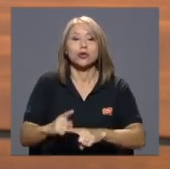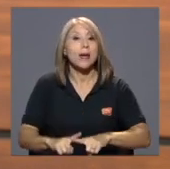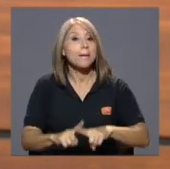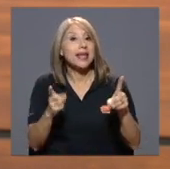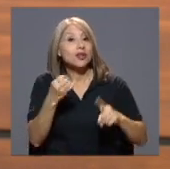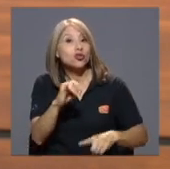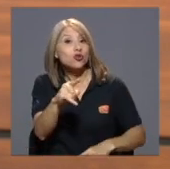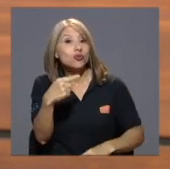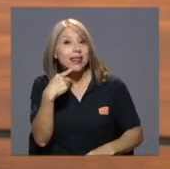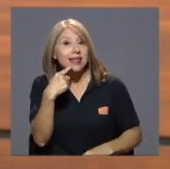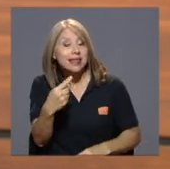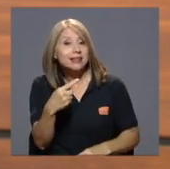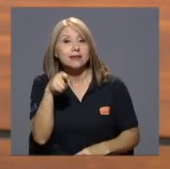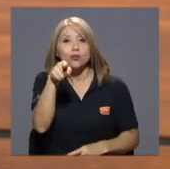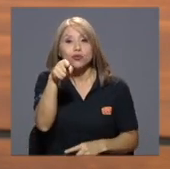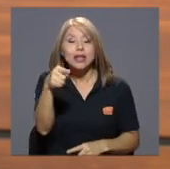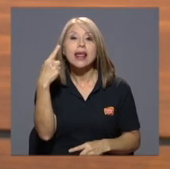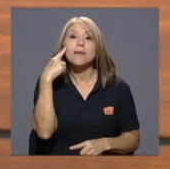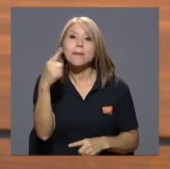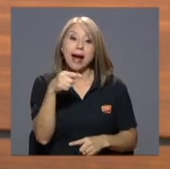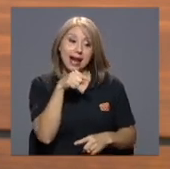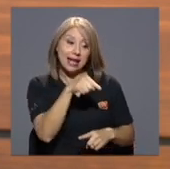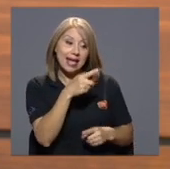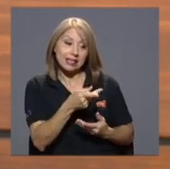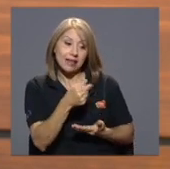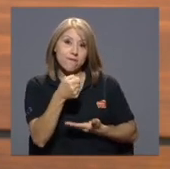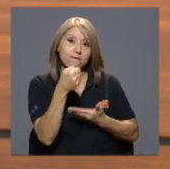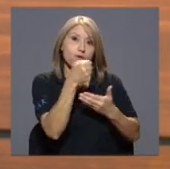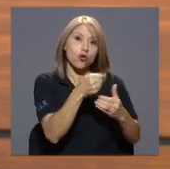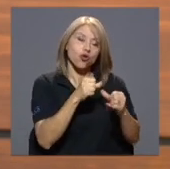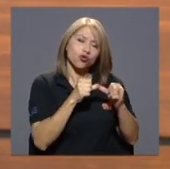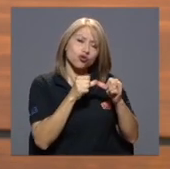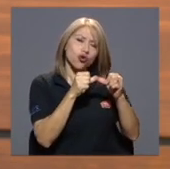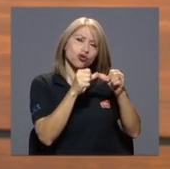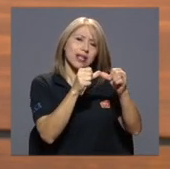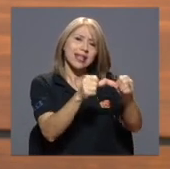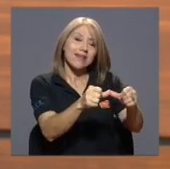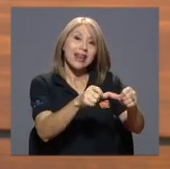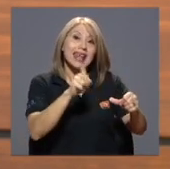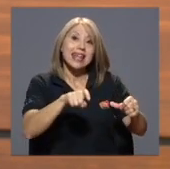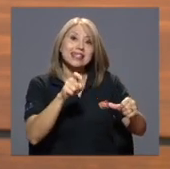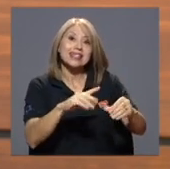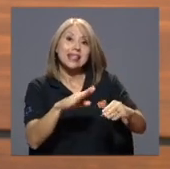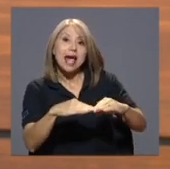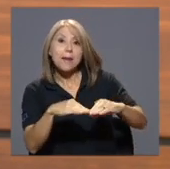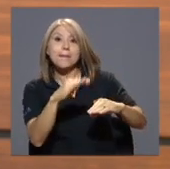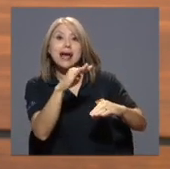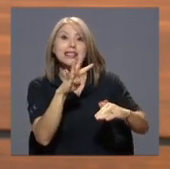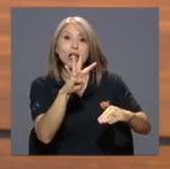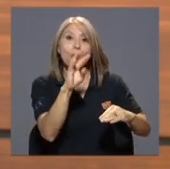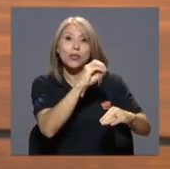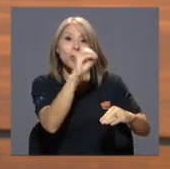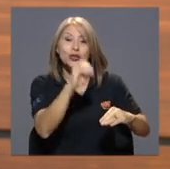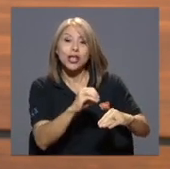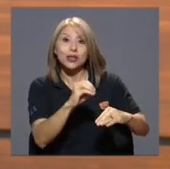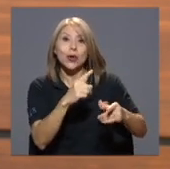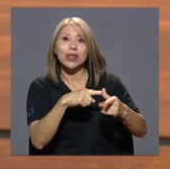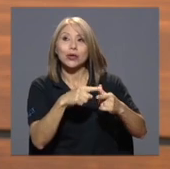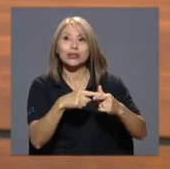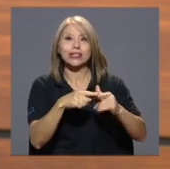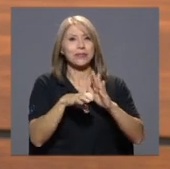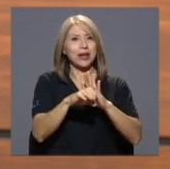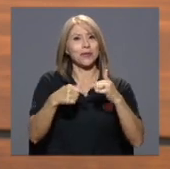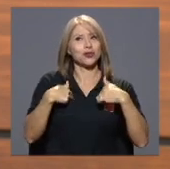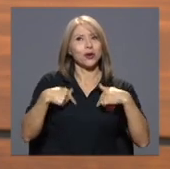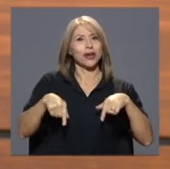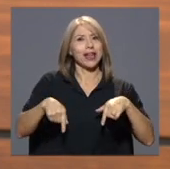usted, para tener un fondo sostenible, necesita más de 4, ya alguien como yo se pone nervioso, porque uno dice, ¿de verdad vas a